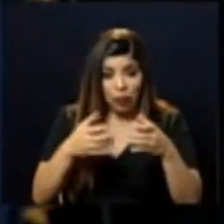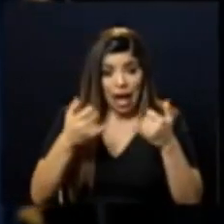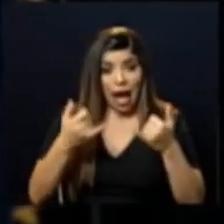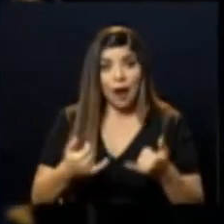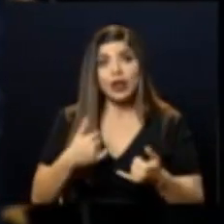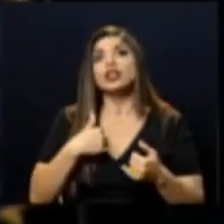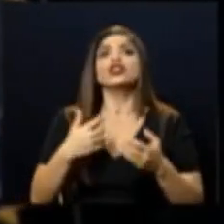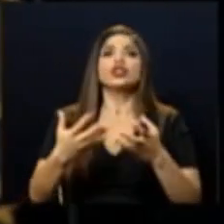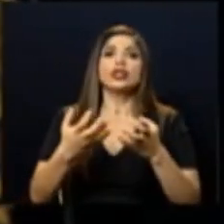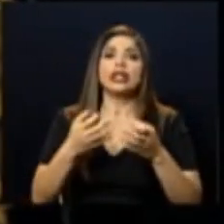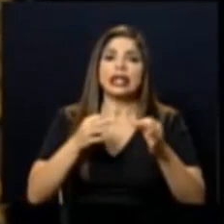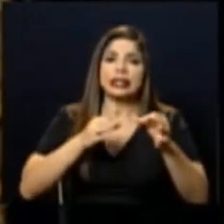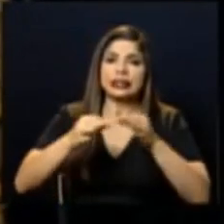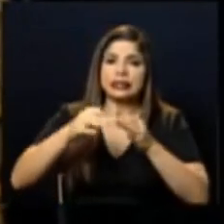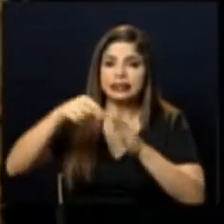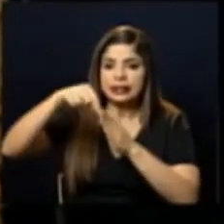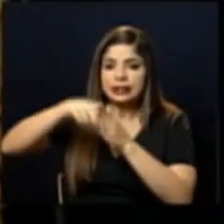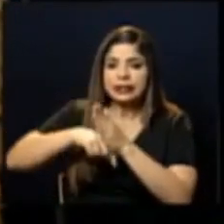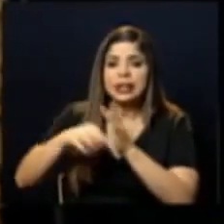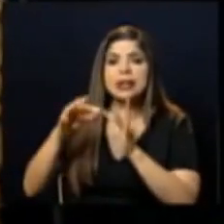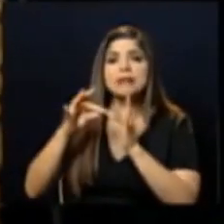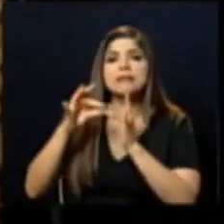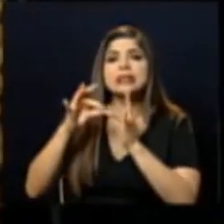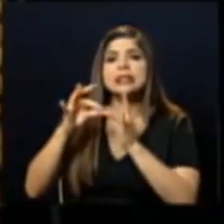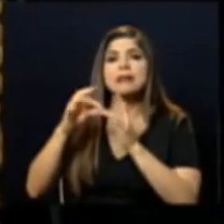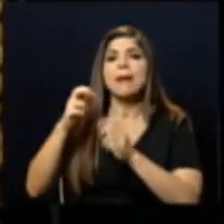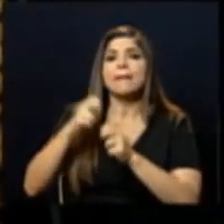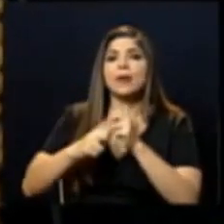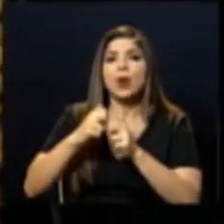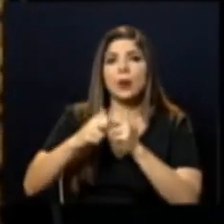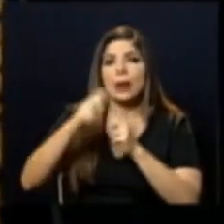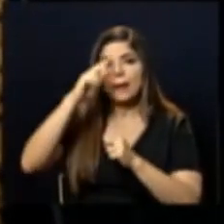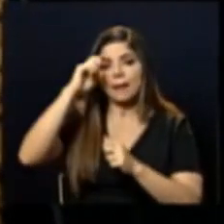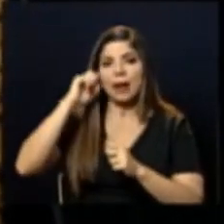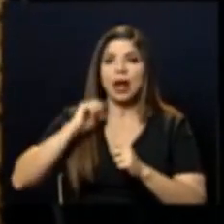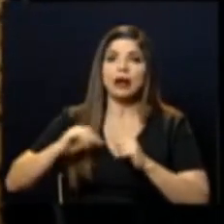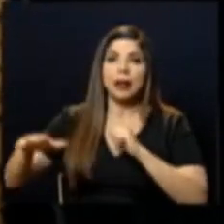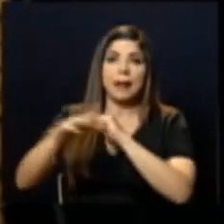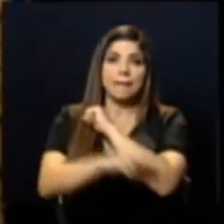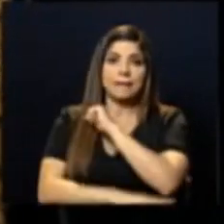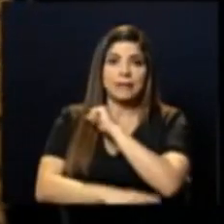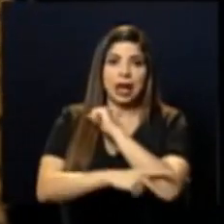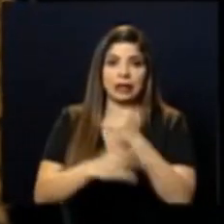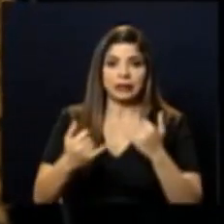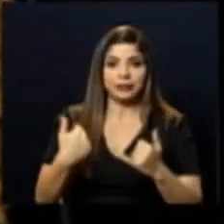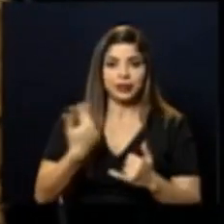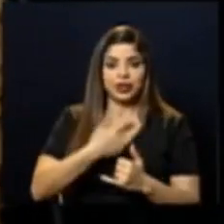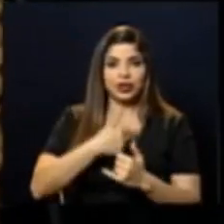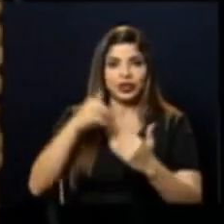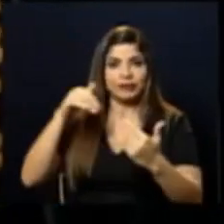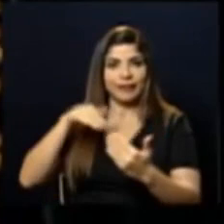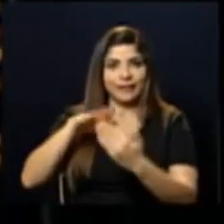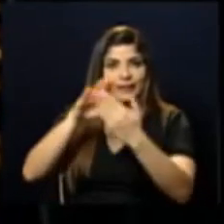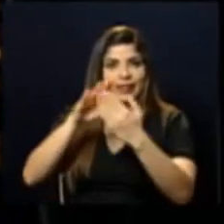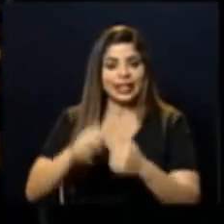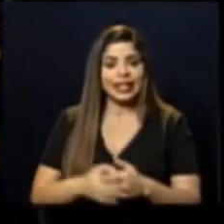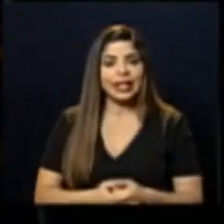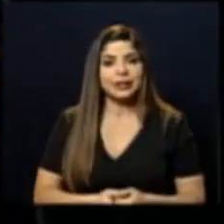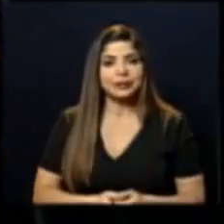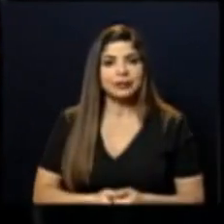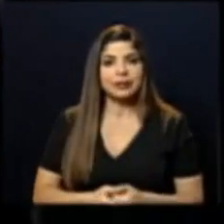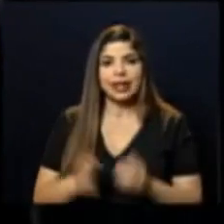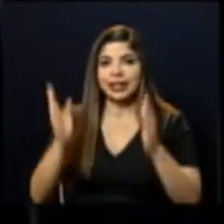ahora profundizar en el principal problema que como país afrontamos: